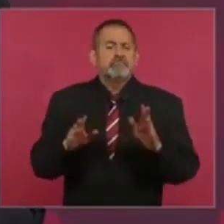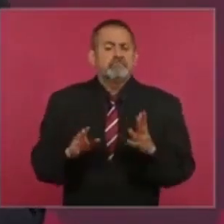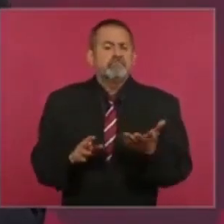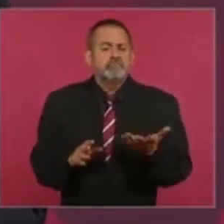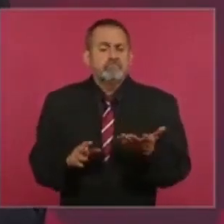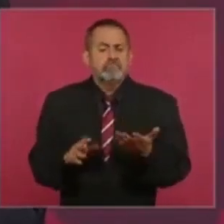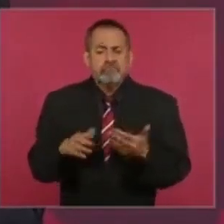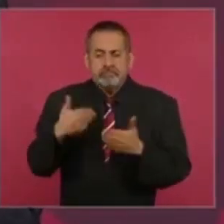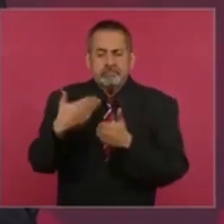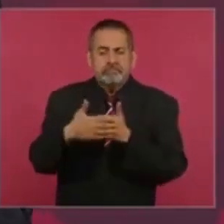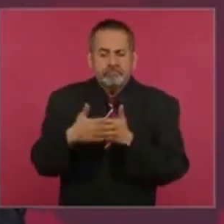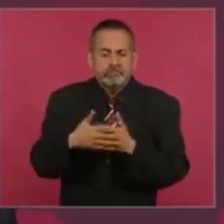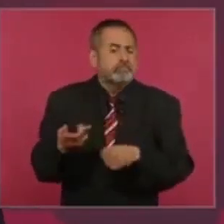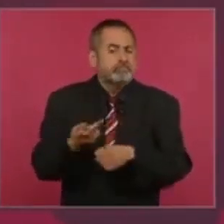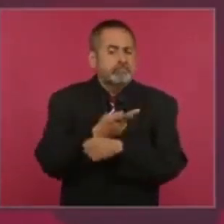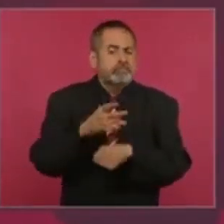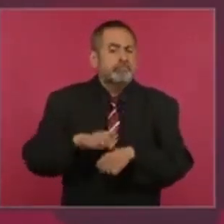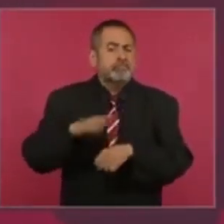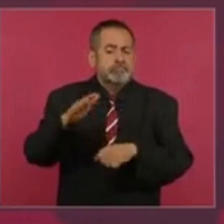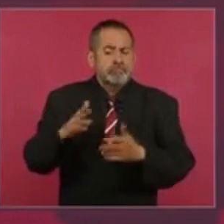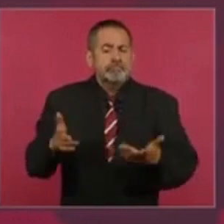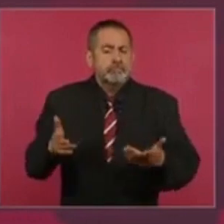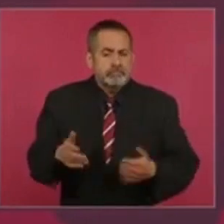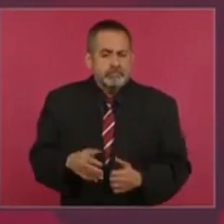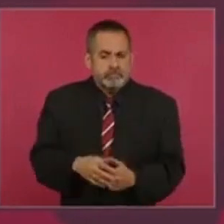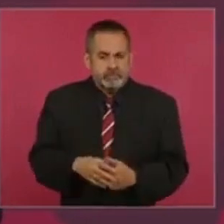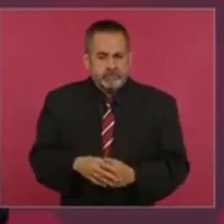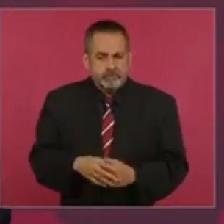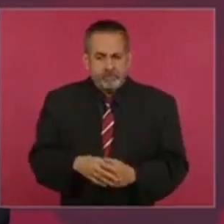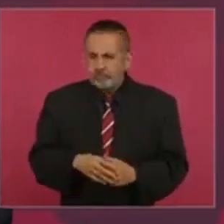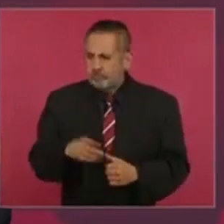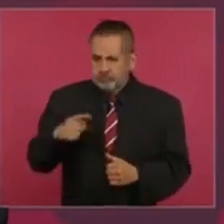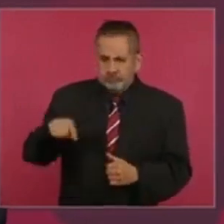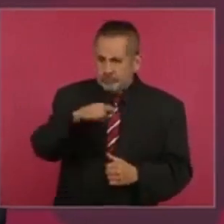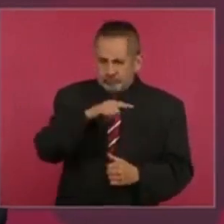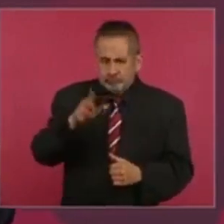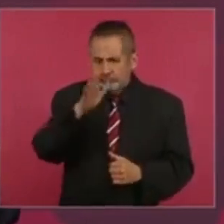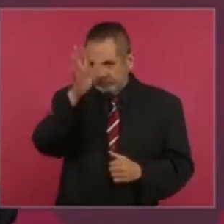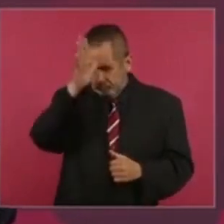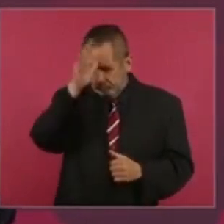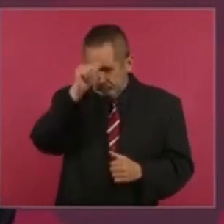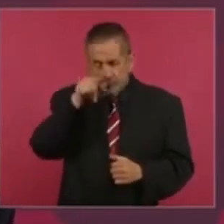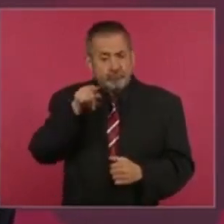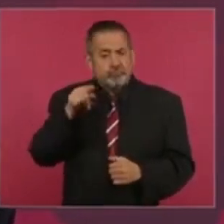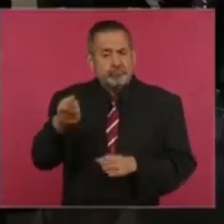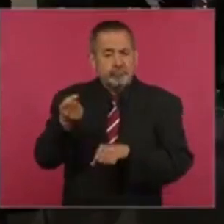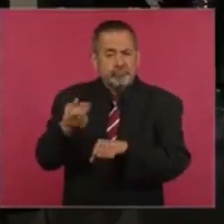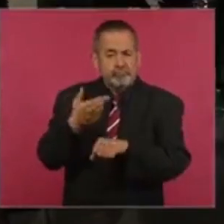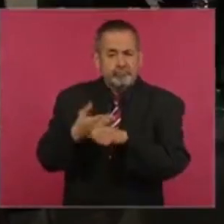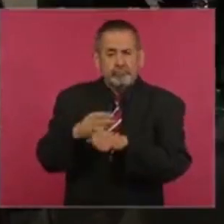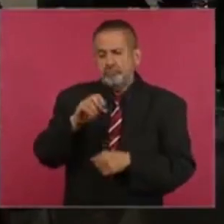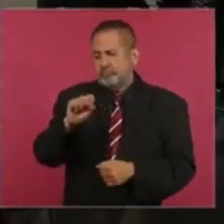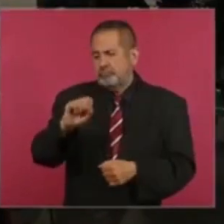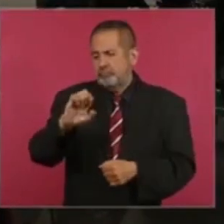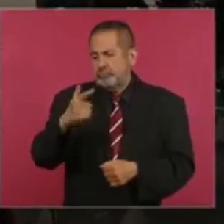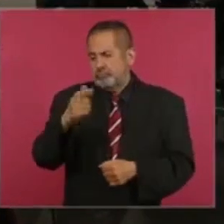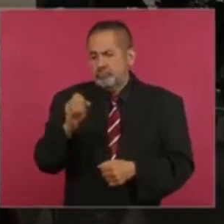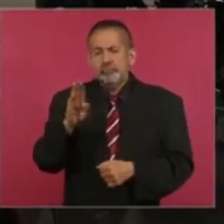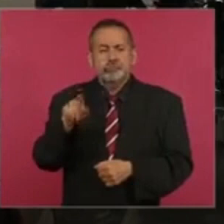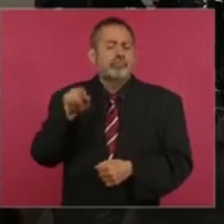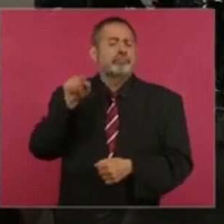lo que sigue y se acordó de que la secretaria de Gobernación